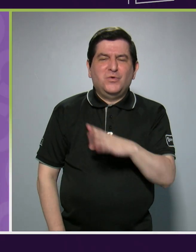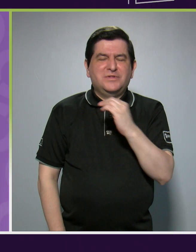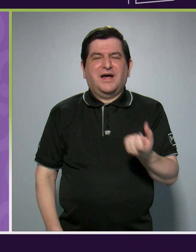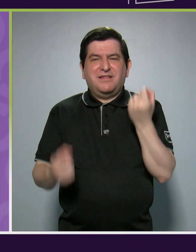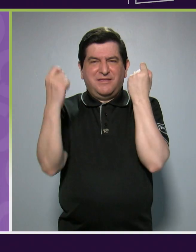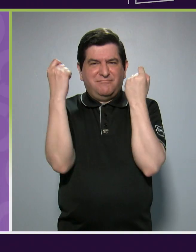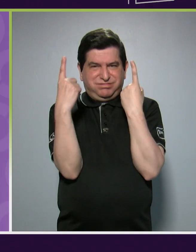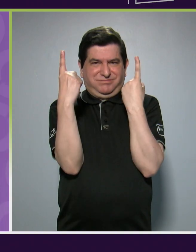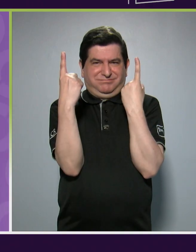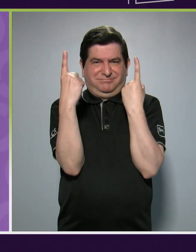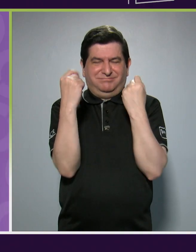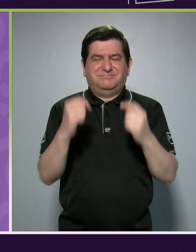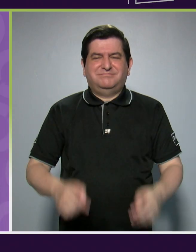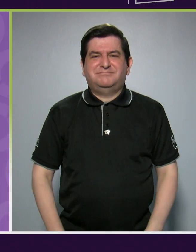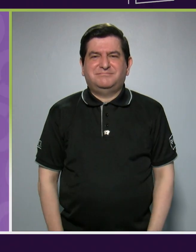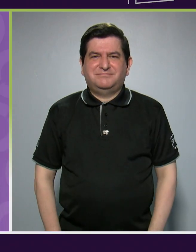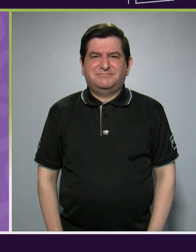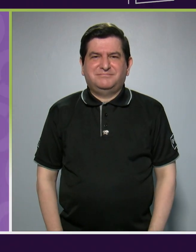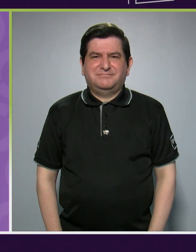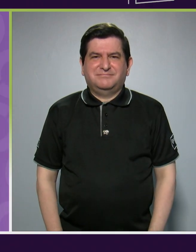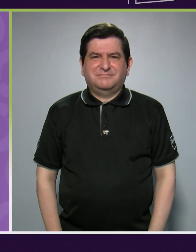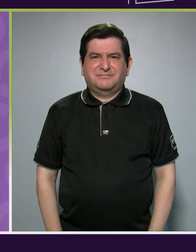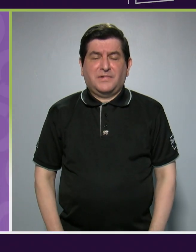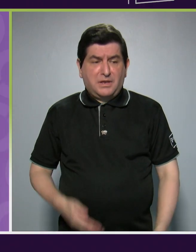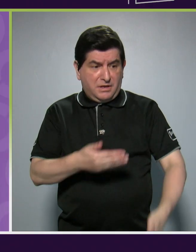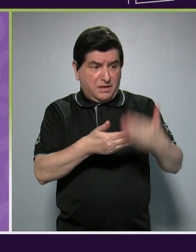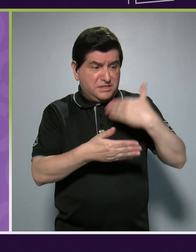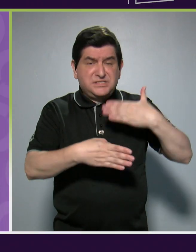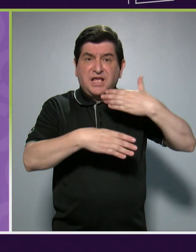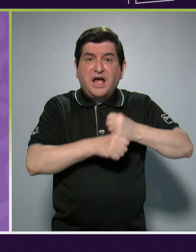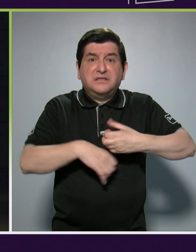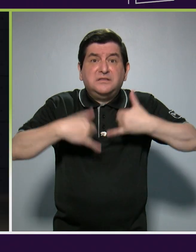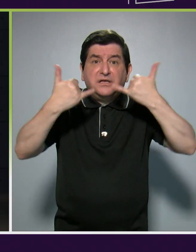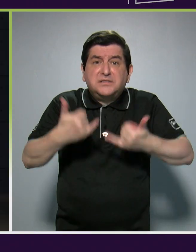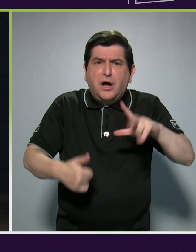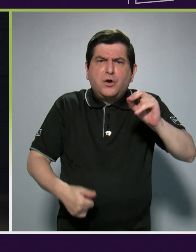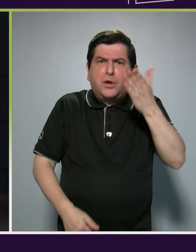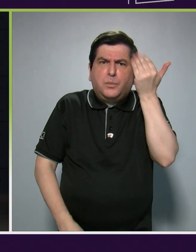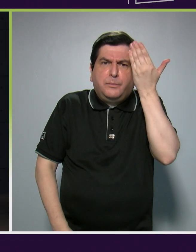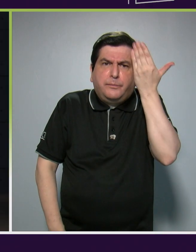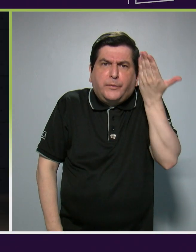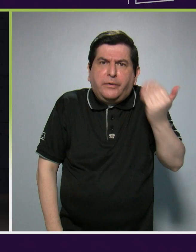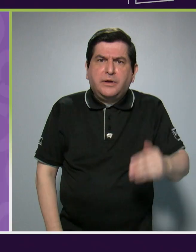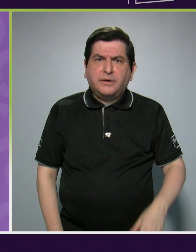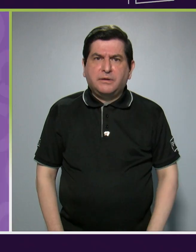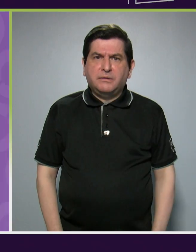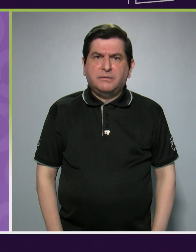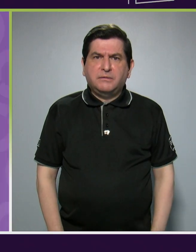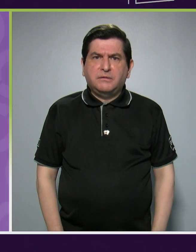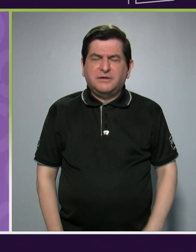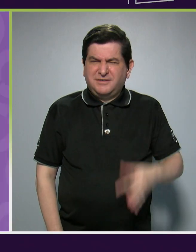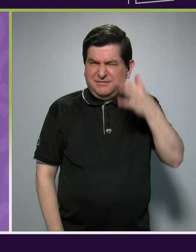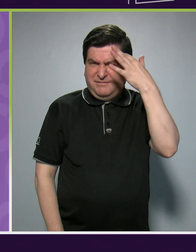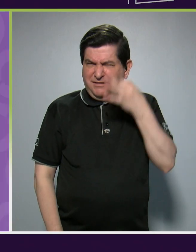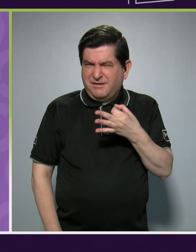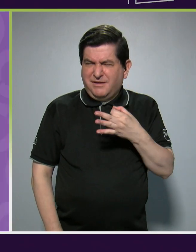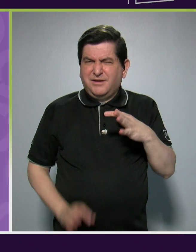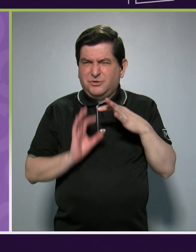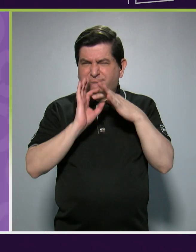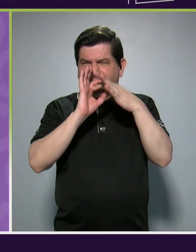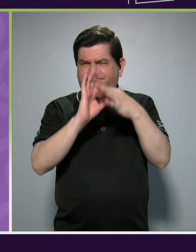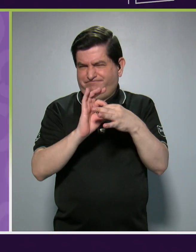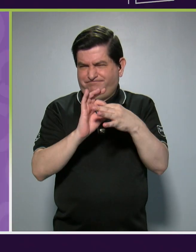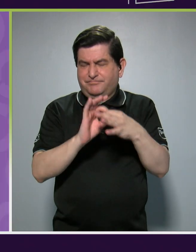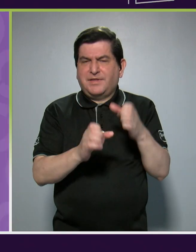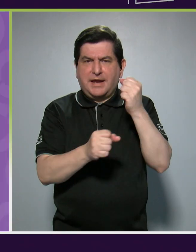empatía también, ¿verdad? O sea, ¿por qué si se venía haciendo de pronto no, verdad? Y creo que tiene que ver también cómo hay